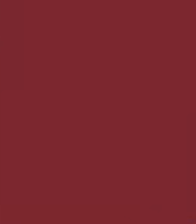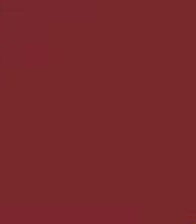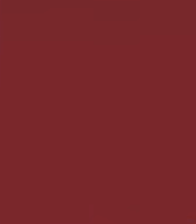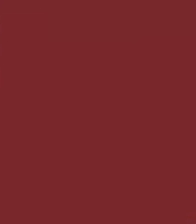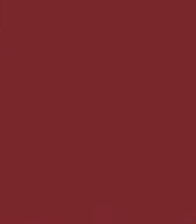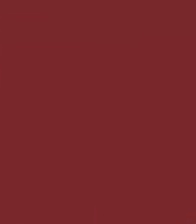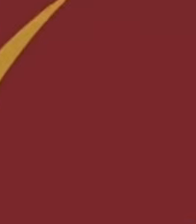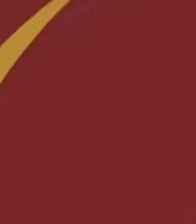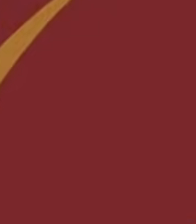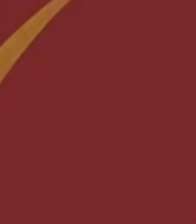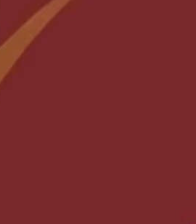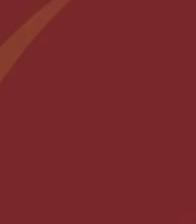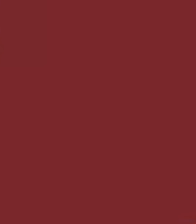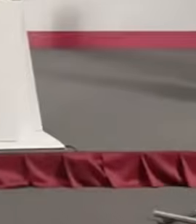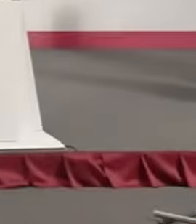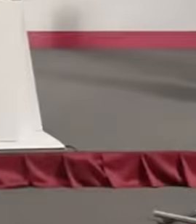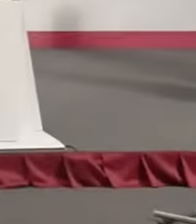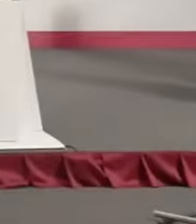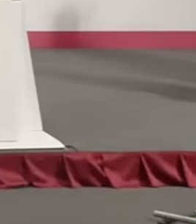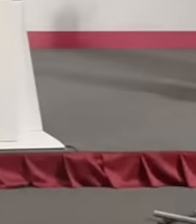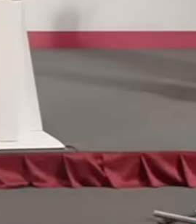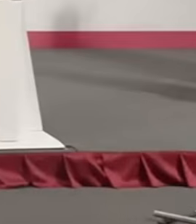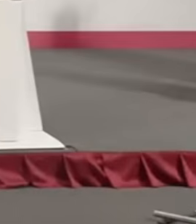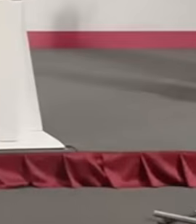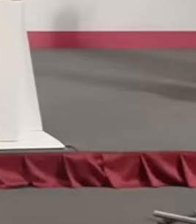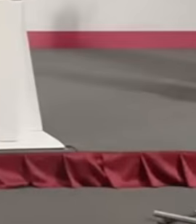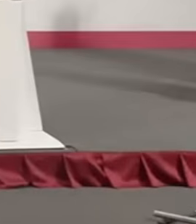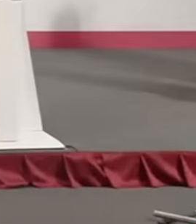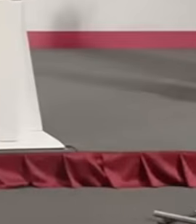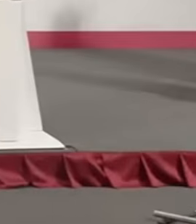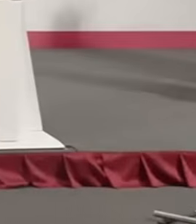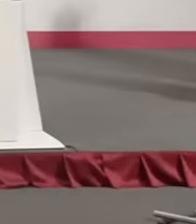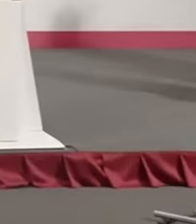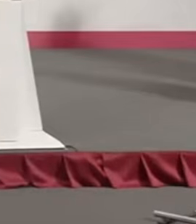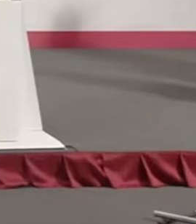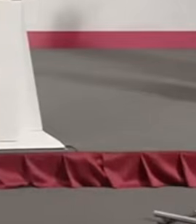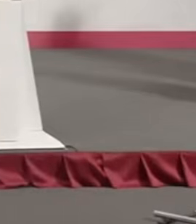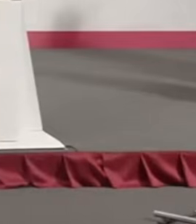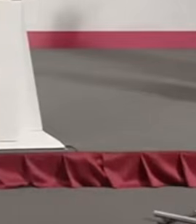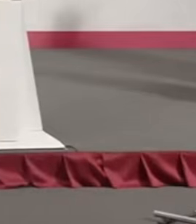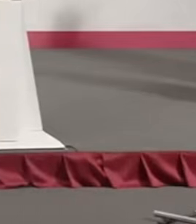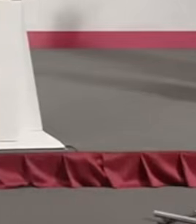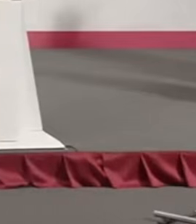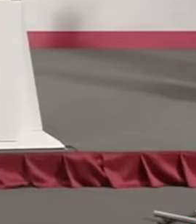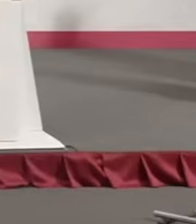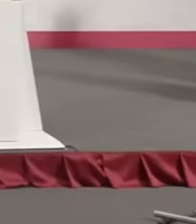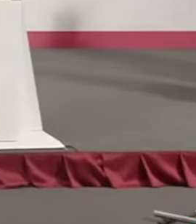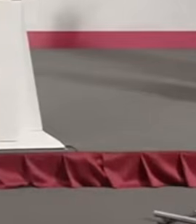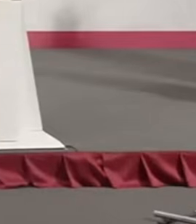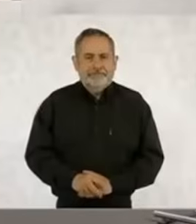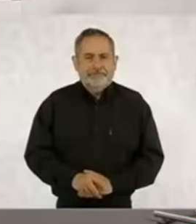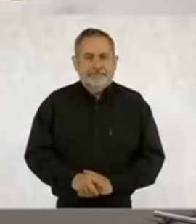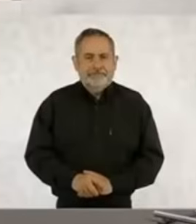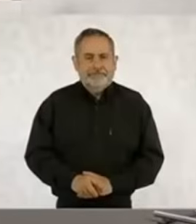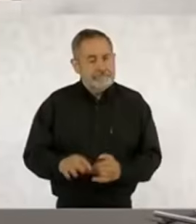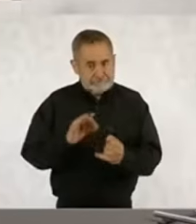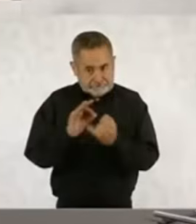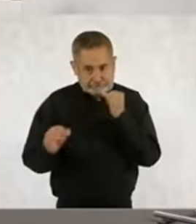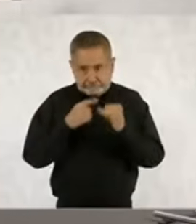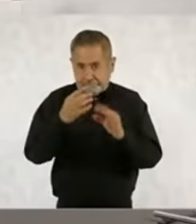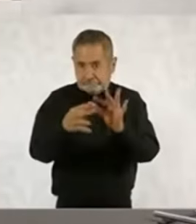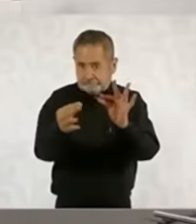foviste.gov.mx. Actualízalos ya. Por último, secretaria, de igual forma, queremos reiterar que en